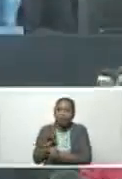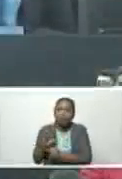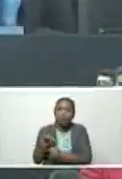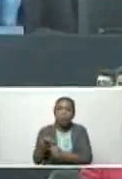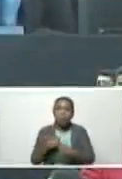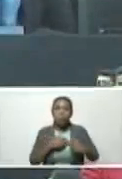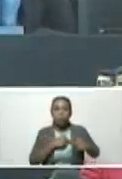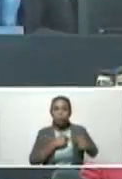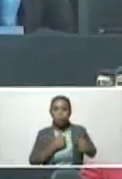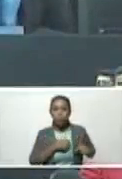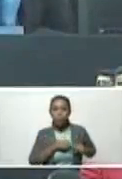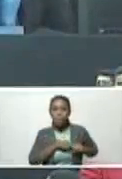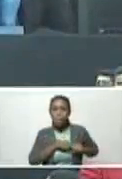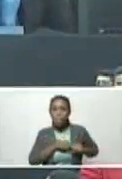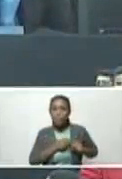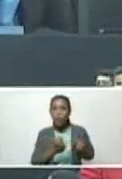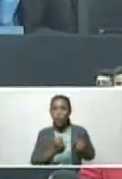corazón, siente amargura,